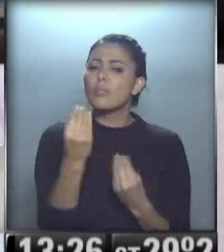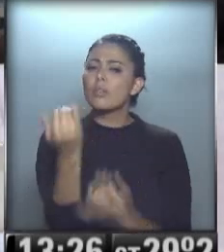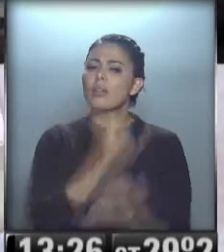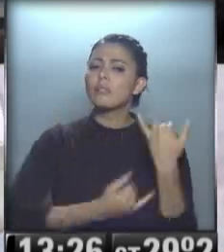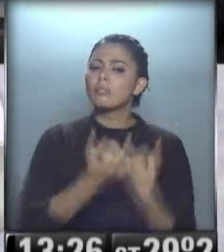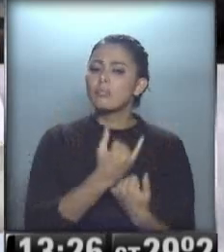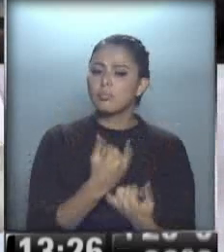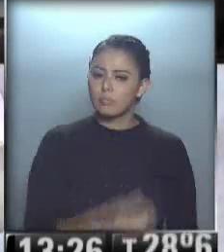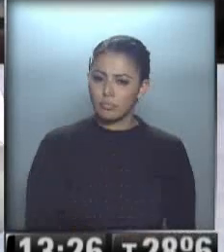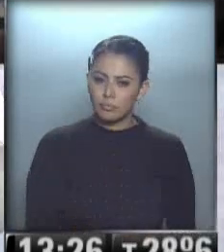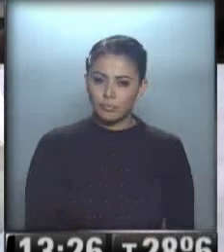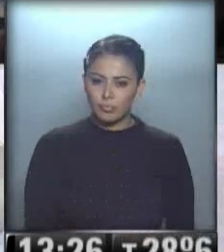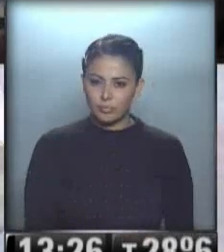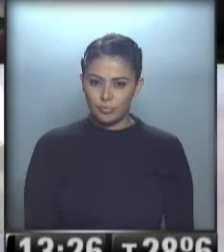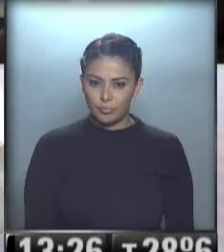orden de